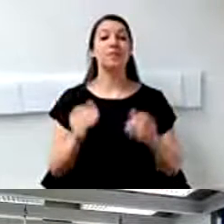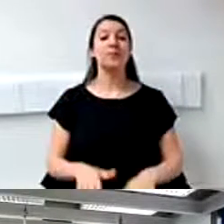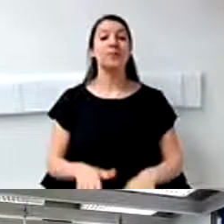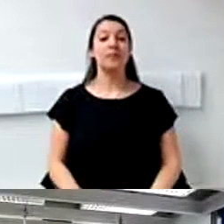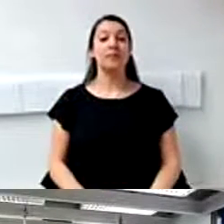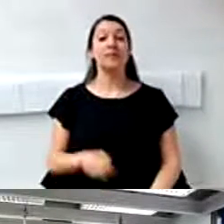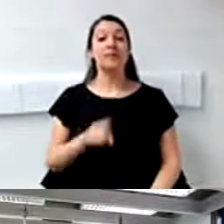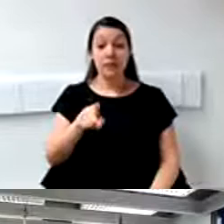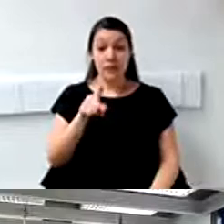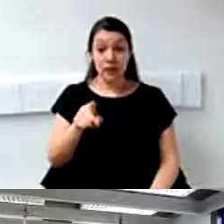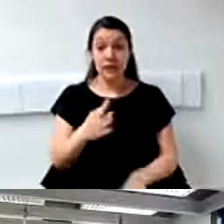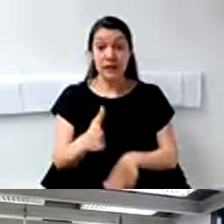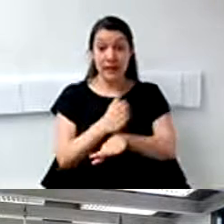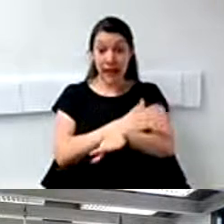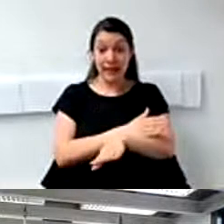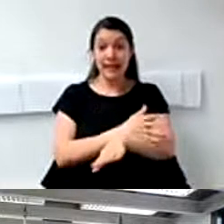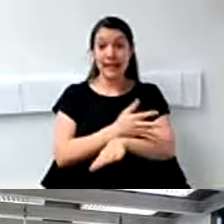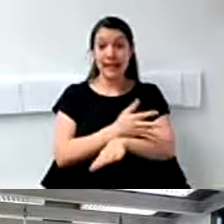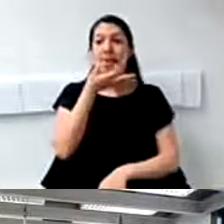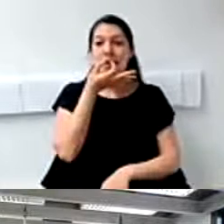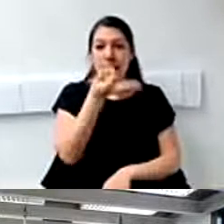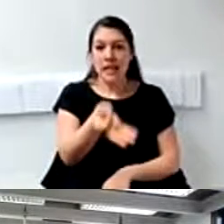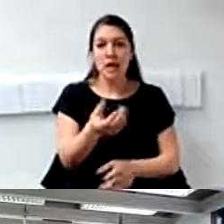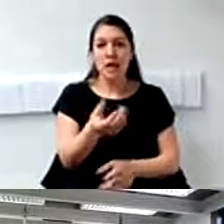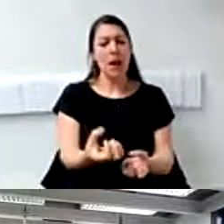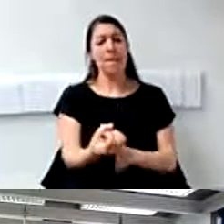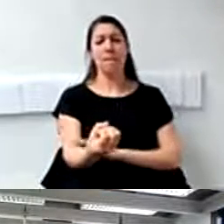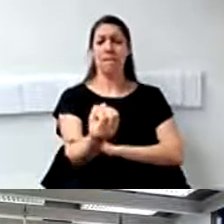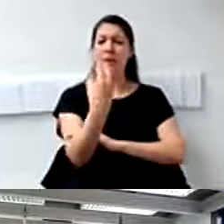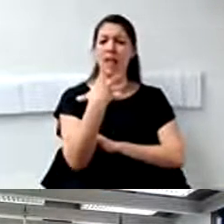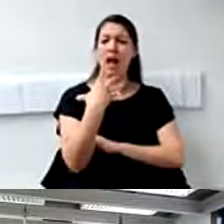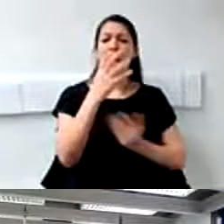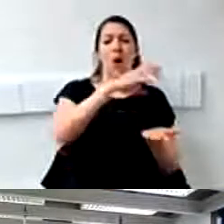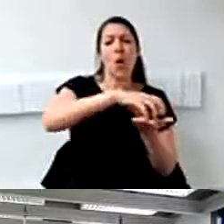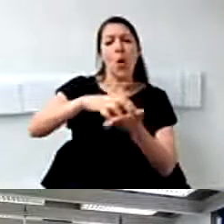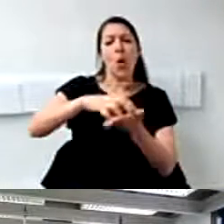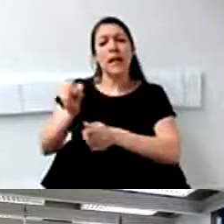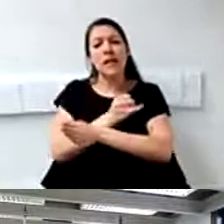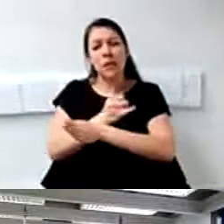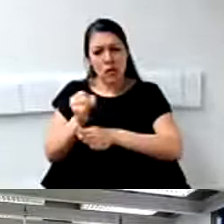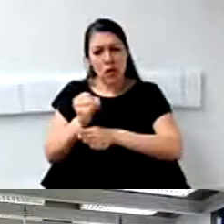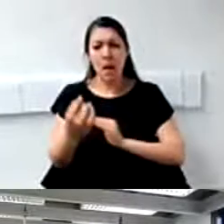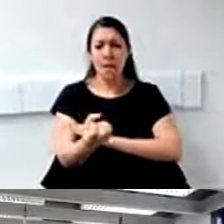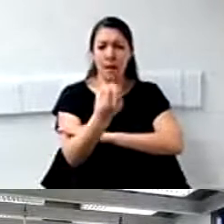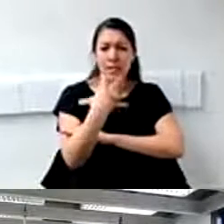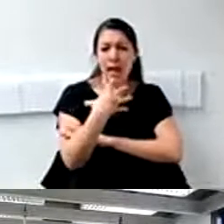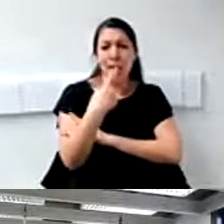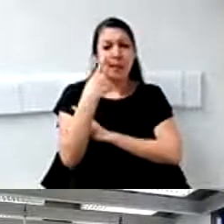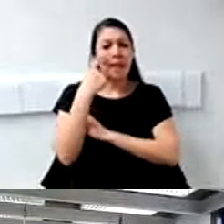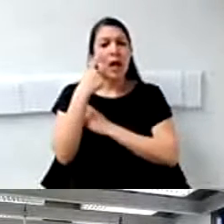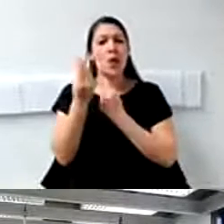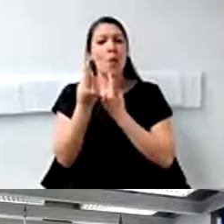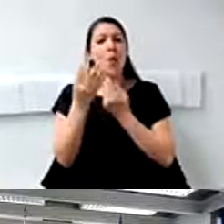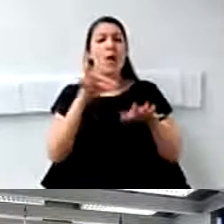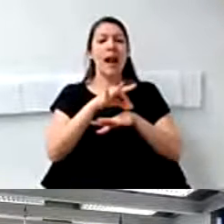Eso que usted pasó ahí, ¿se nos va a hacer llegar a la institución para tener una guía de los deberes que hicimos todos?